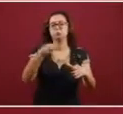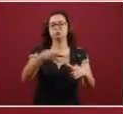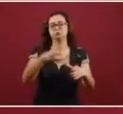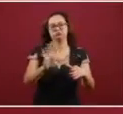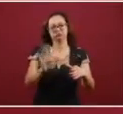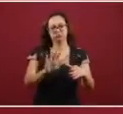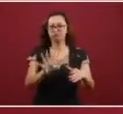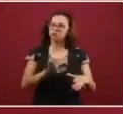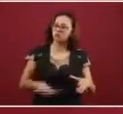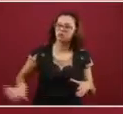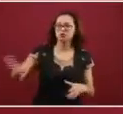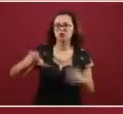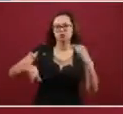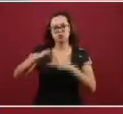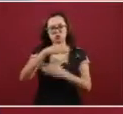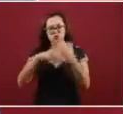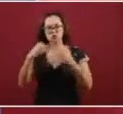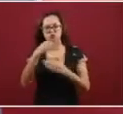Este es un buen